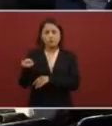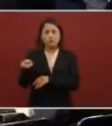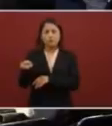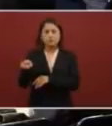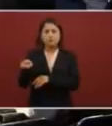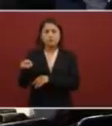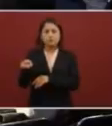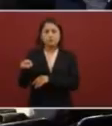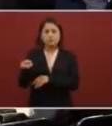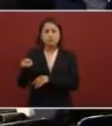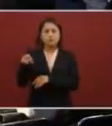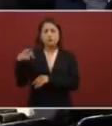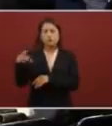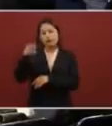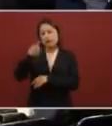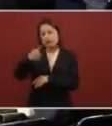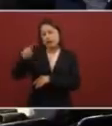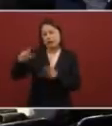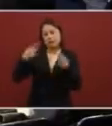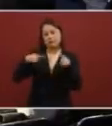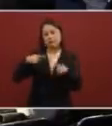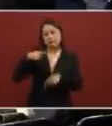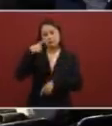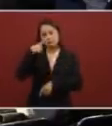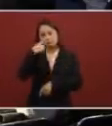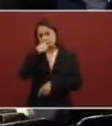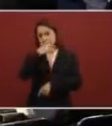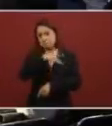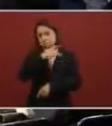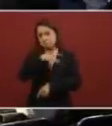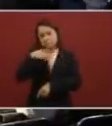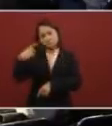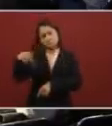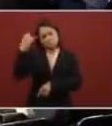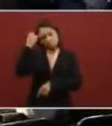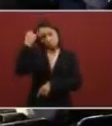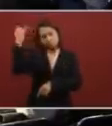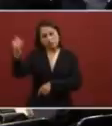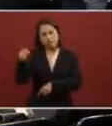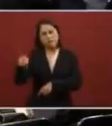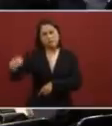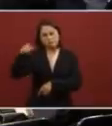Independientemente de la interpretación, ustedes saben que las estadísticas se pueden manejar